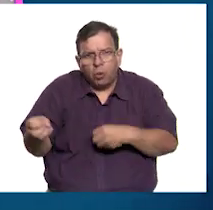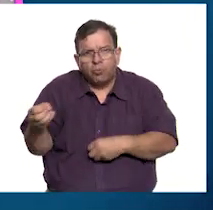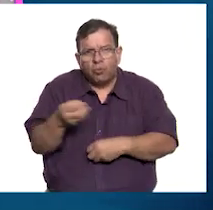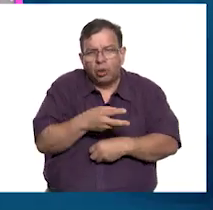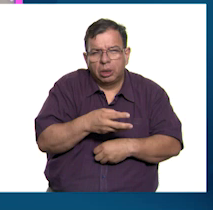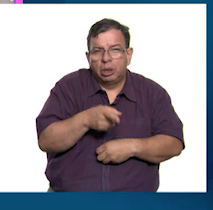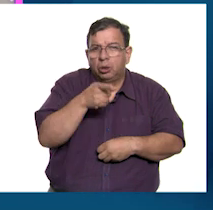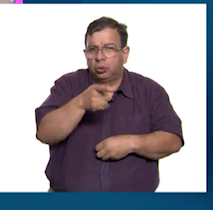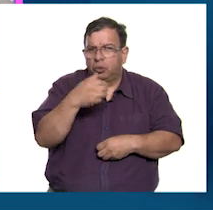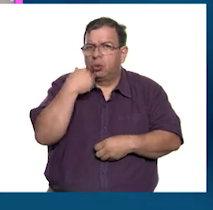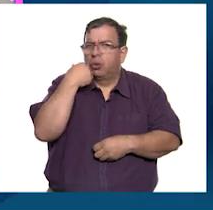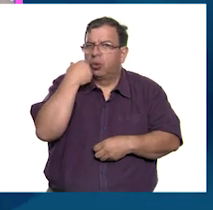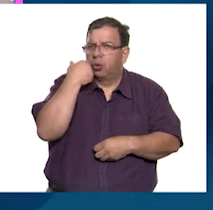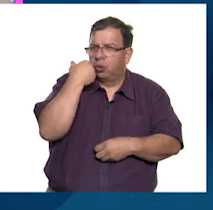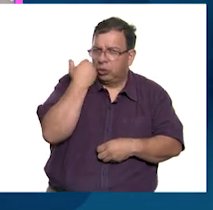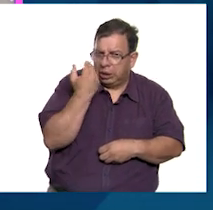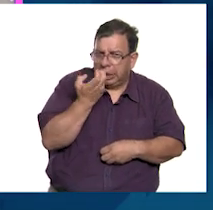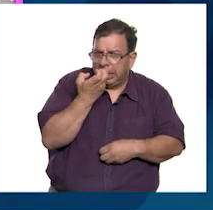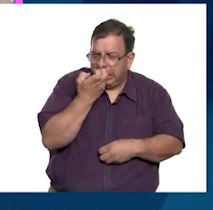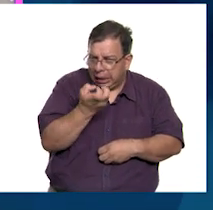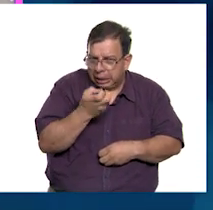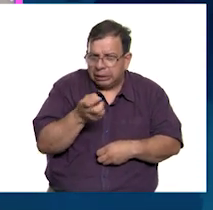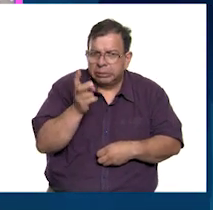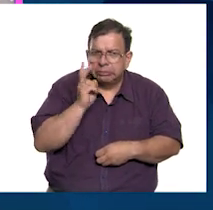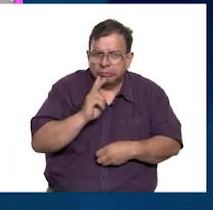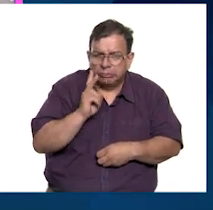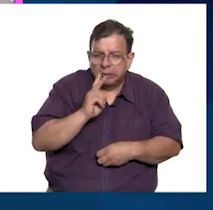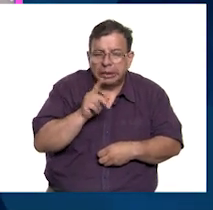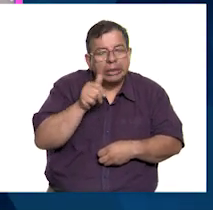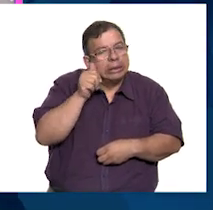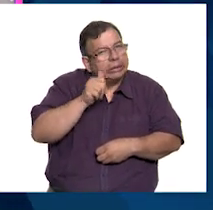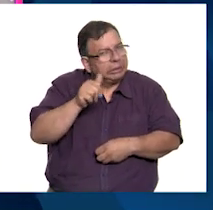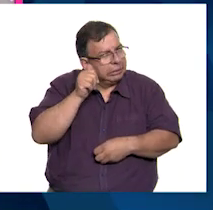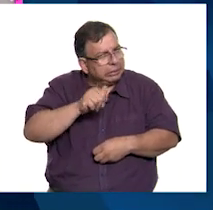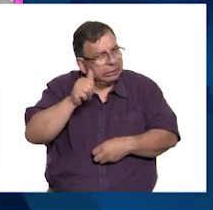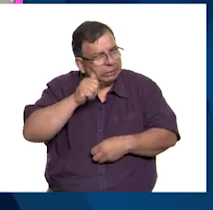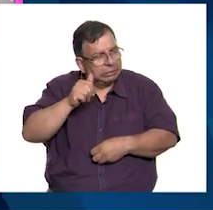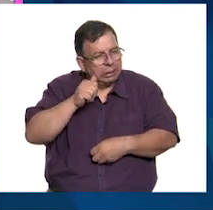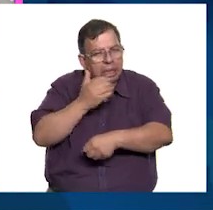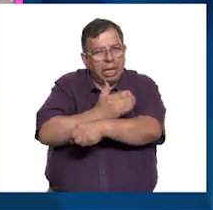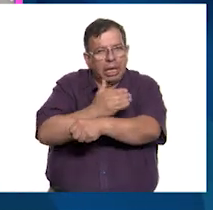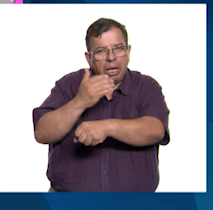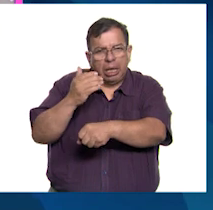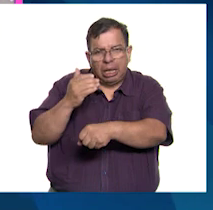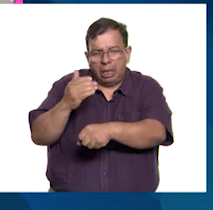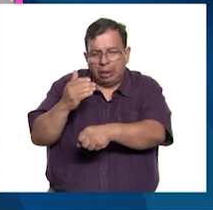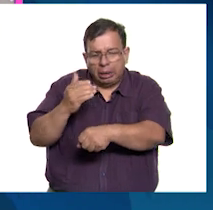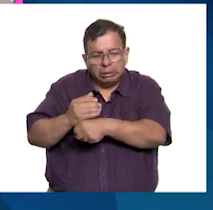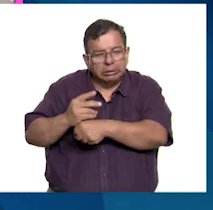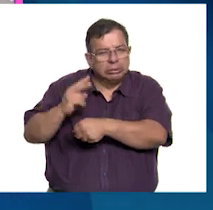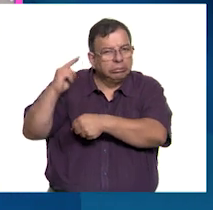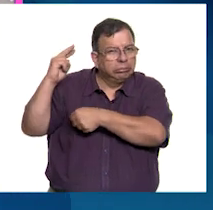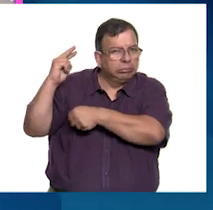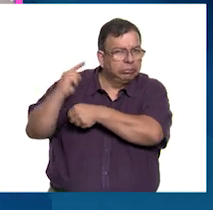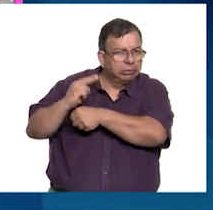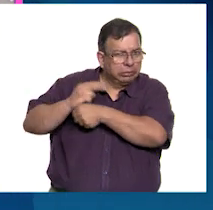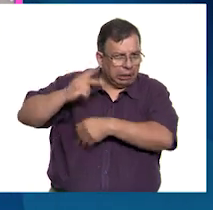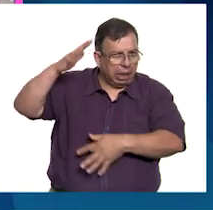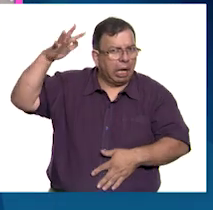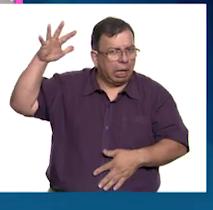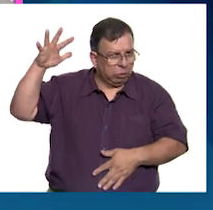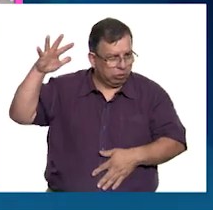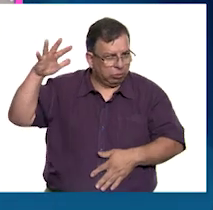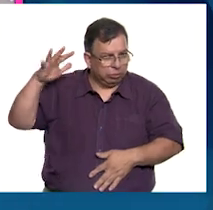si tú quieres llevar a cabo alguno de estas demostraciones, siempre tienes que estar acompañado y bajo la supervisión de un